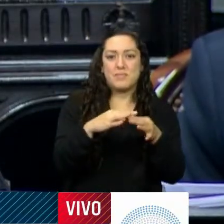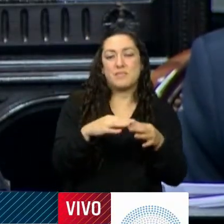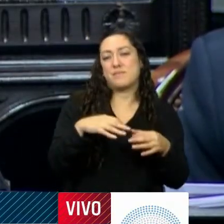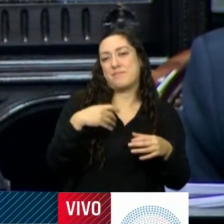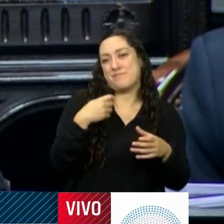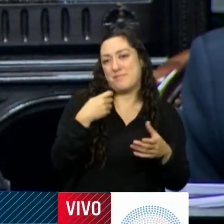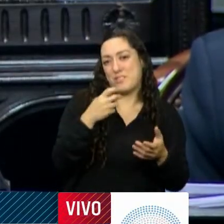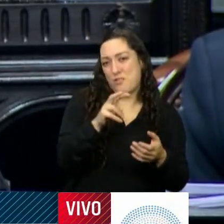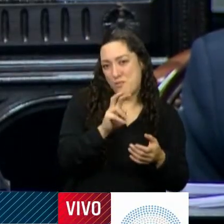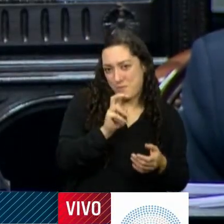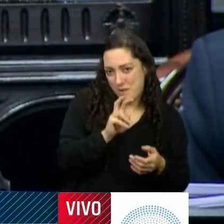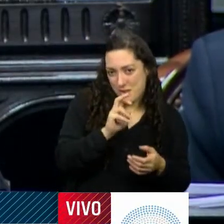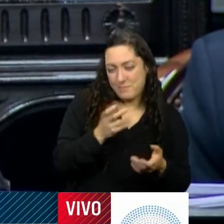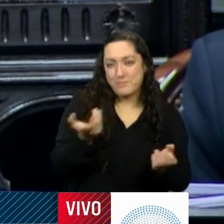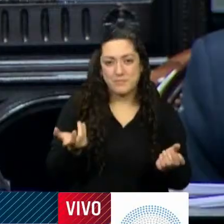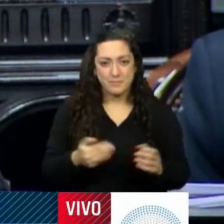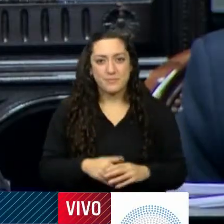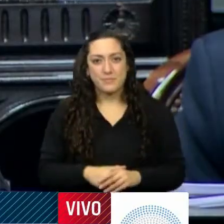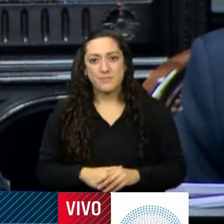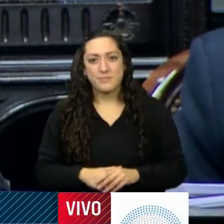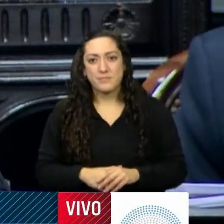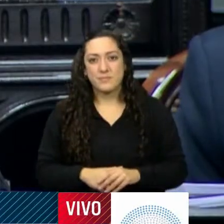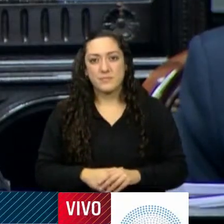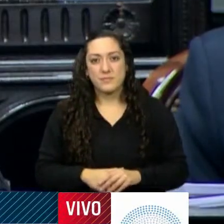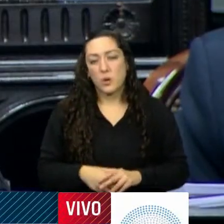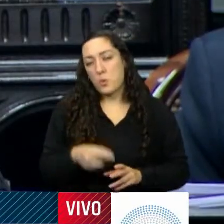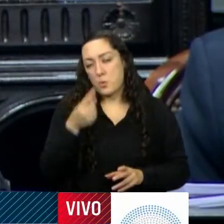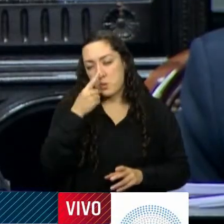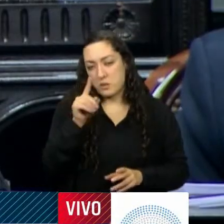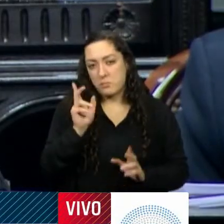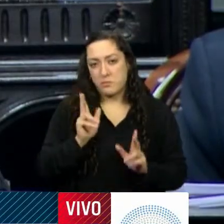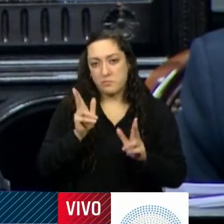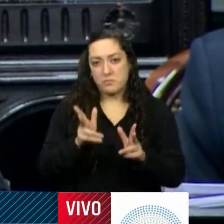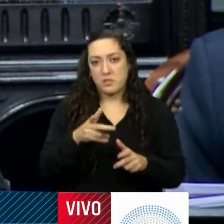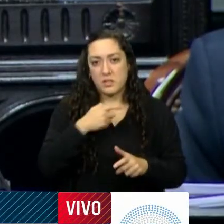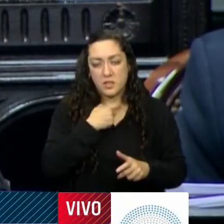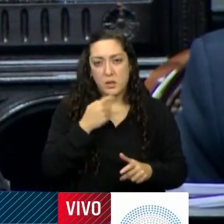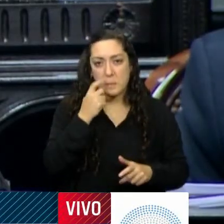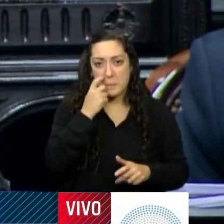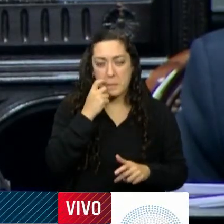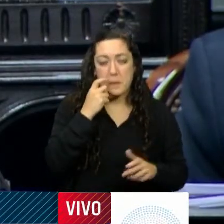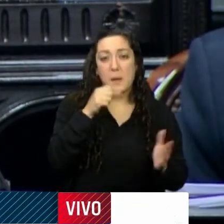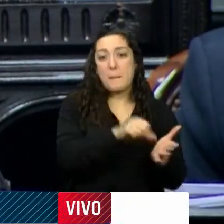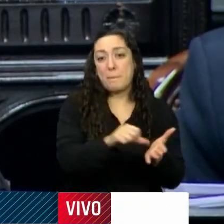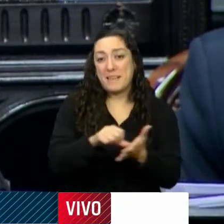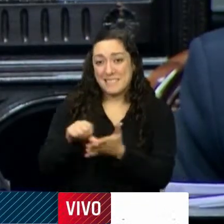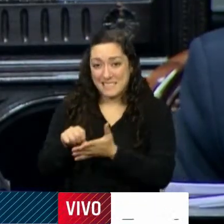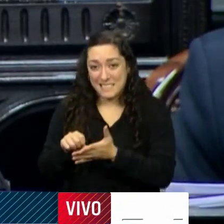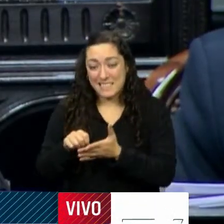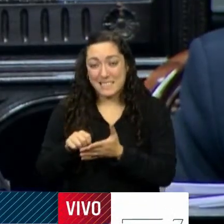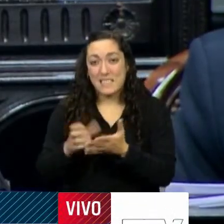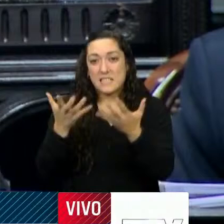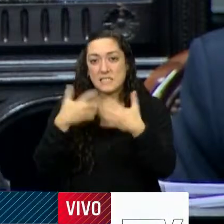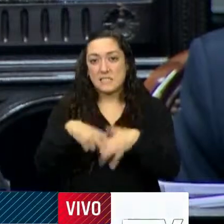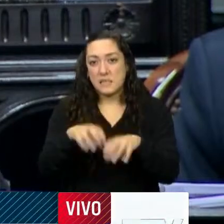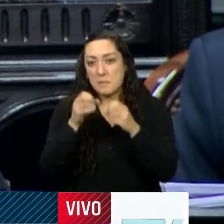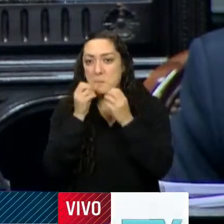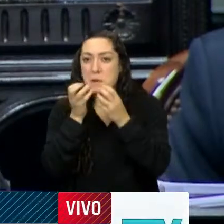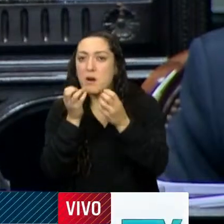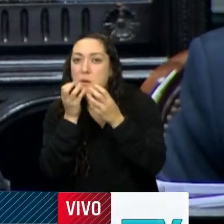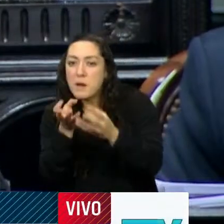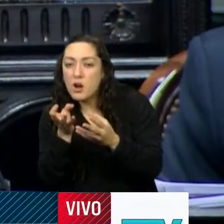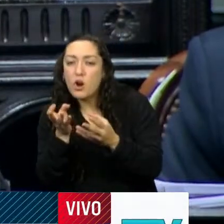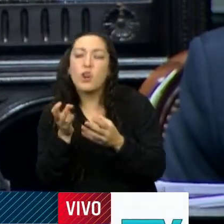esto termino, en los países donde se benefició, se pudo modificar este sistema, porque esta